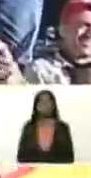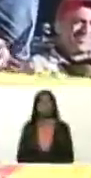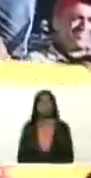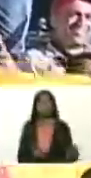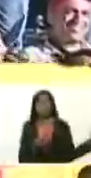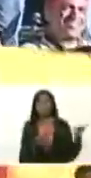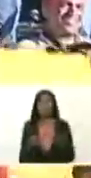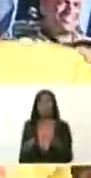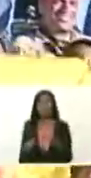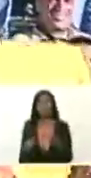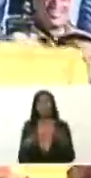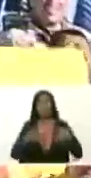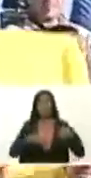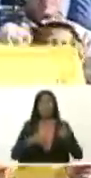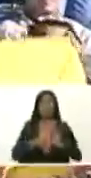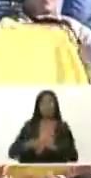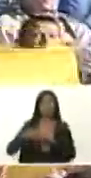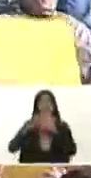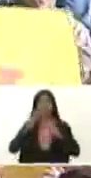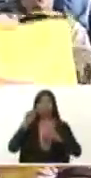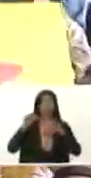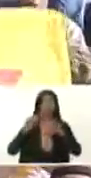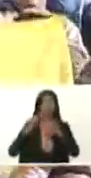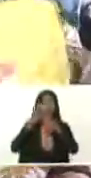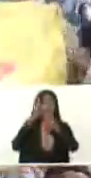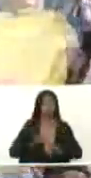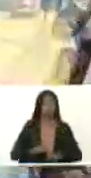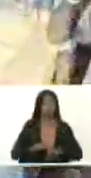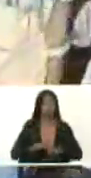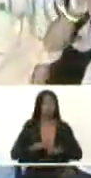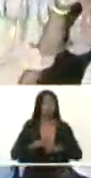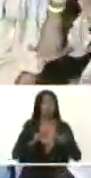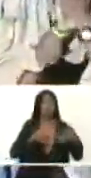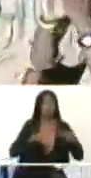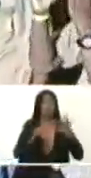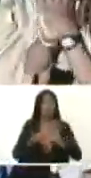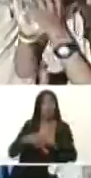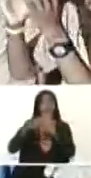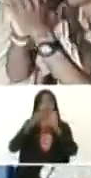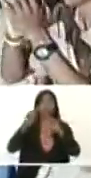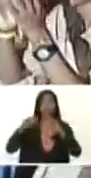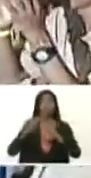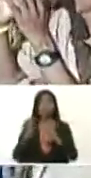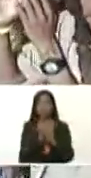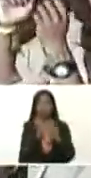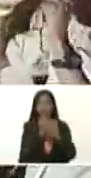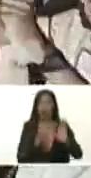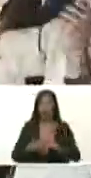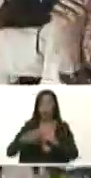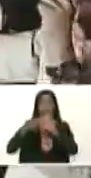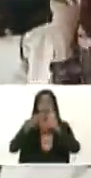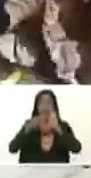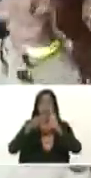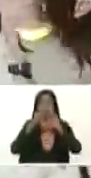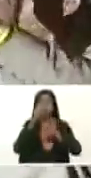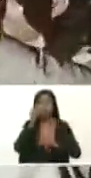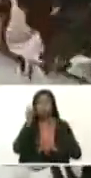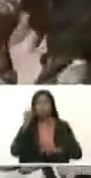unida jamás será vencida. Guayana unida, clase obrera unida,